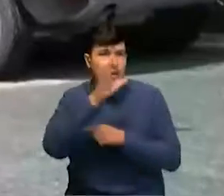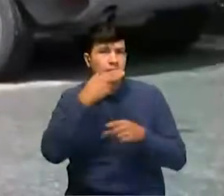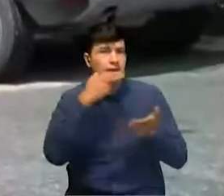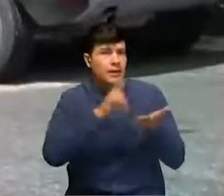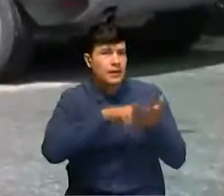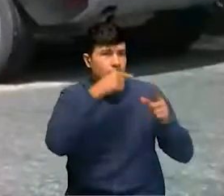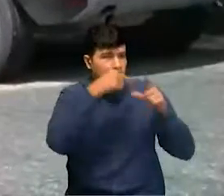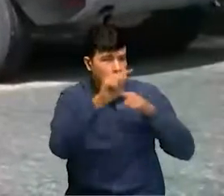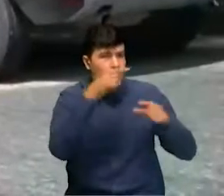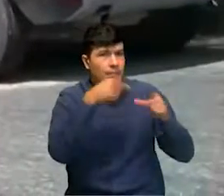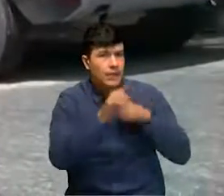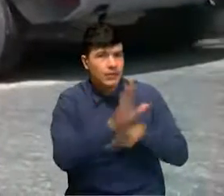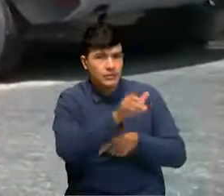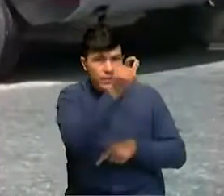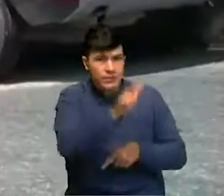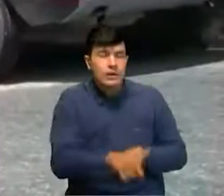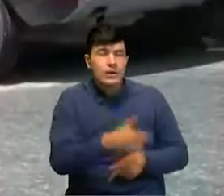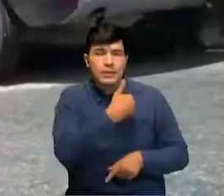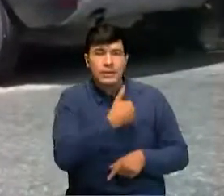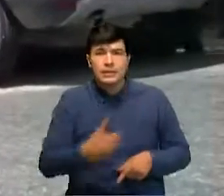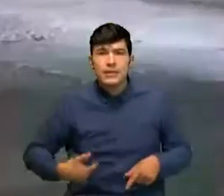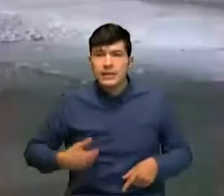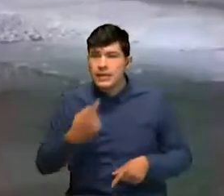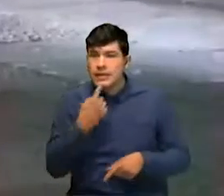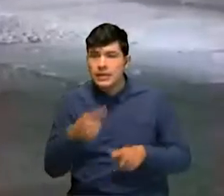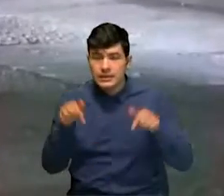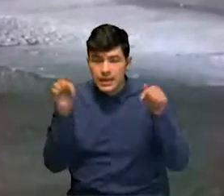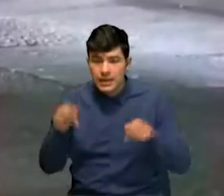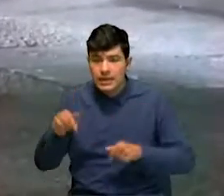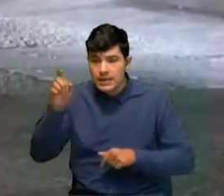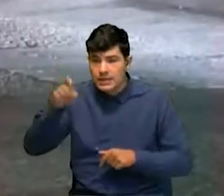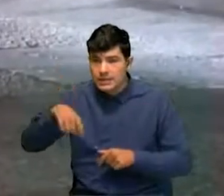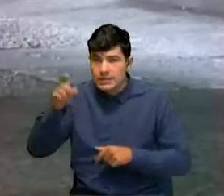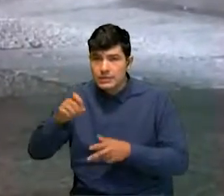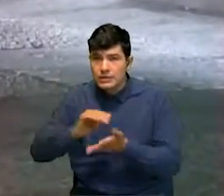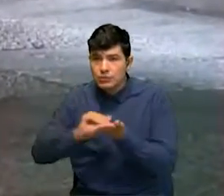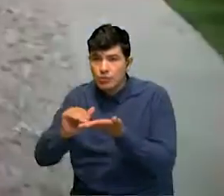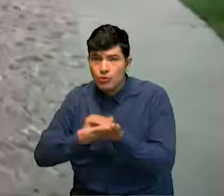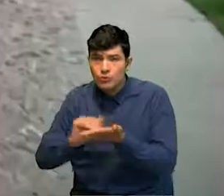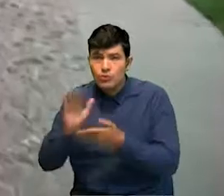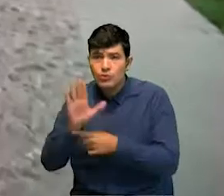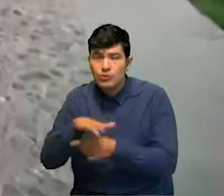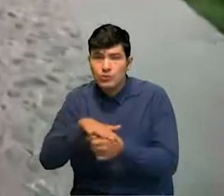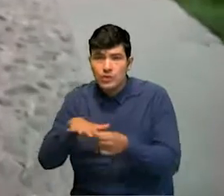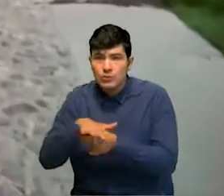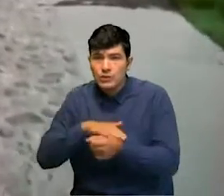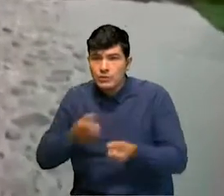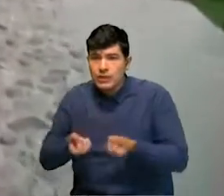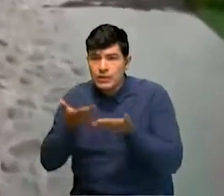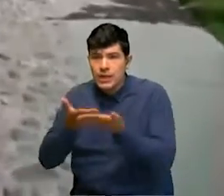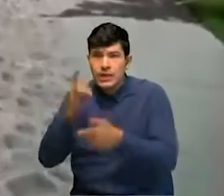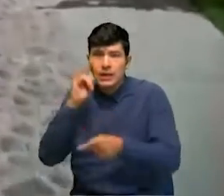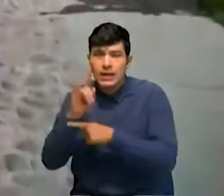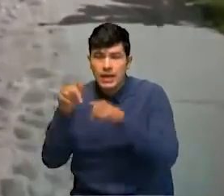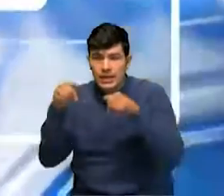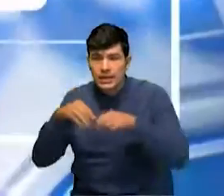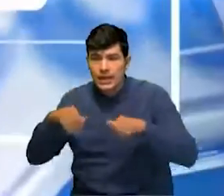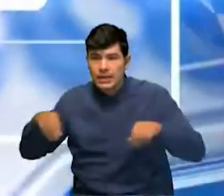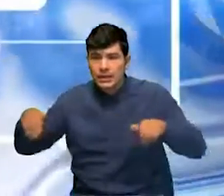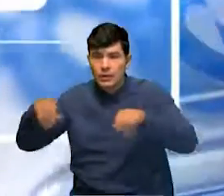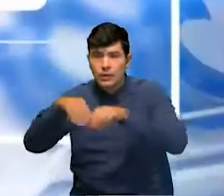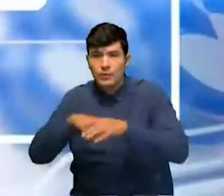peticiones al presidente de la republica manifestando que es necesario resolver estas situaciones y brindar la seguridad del territorio